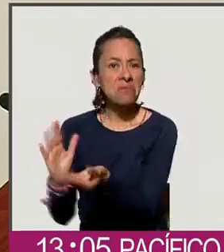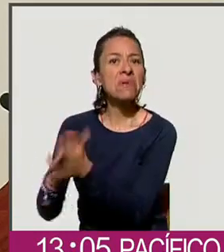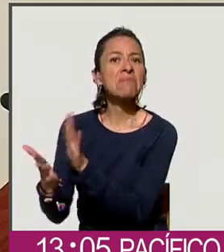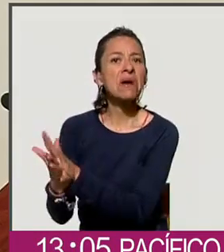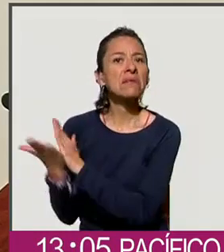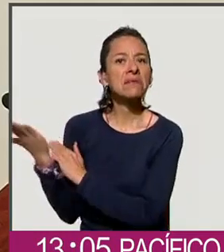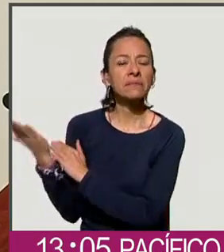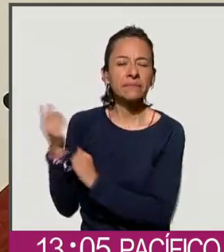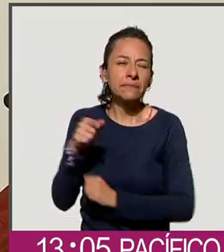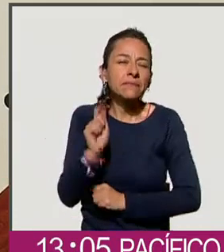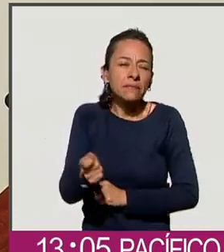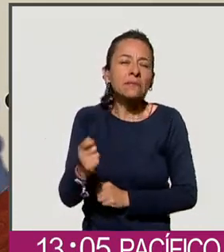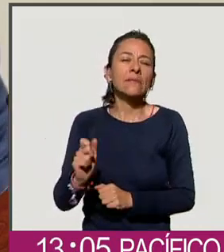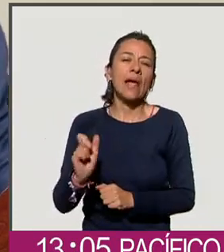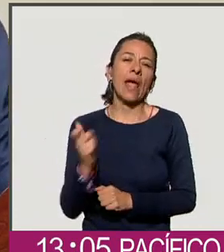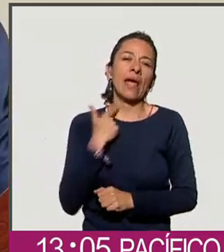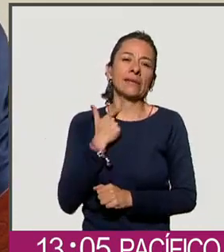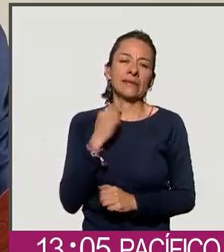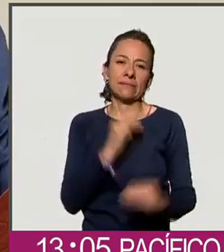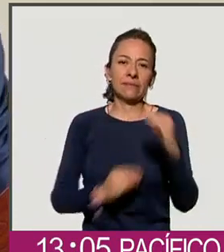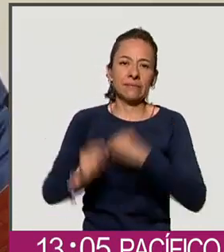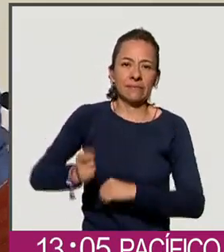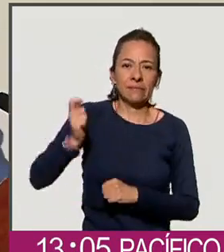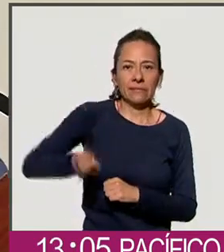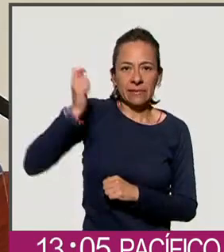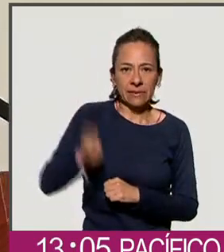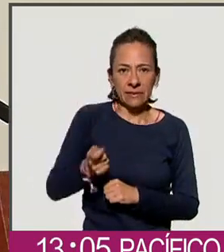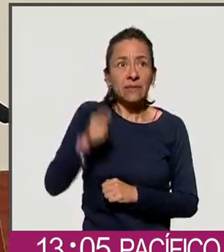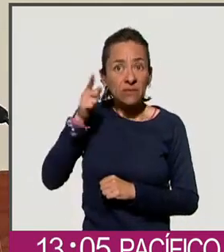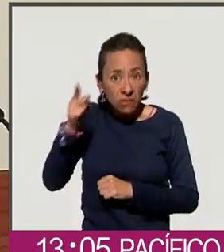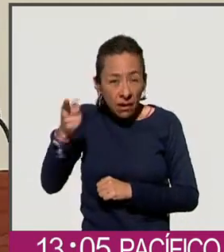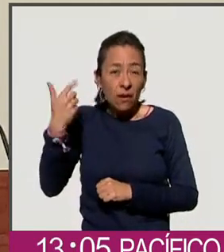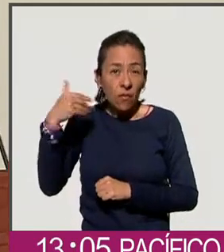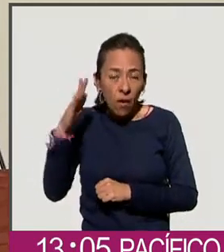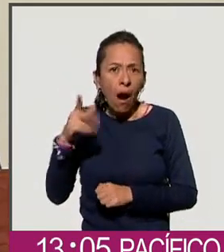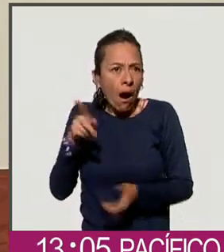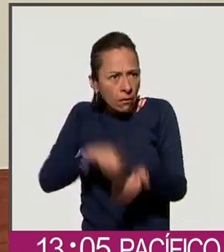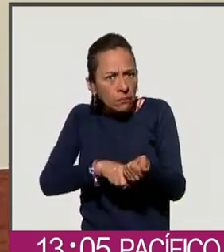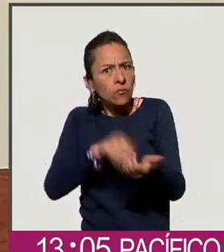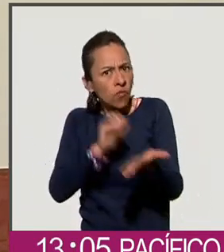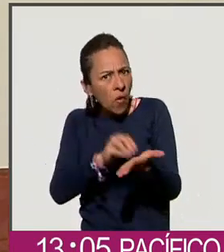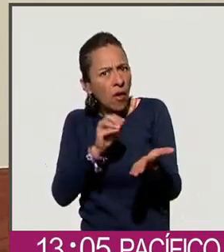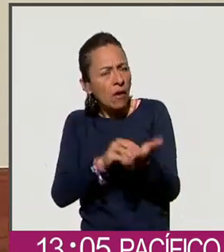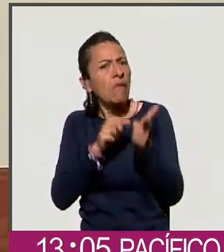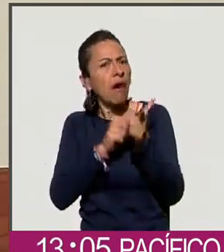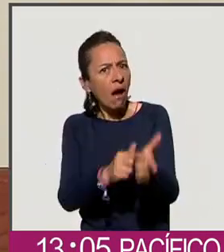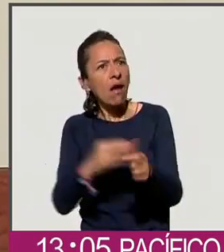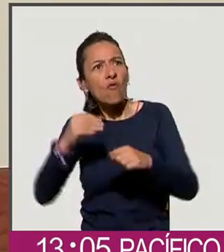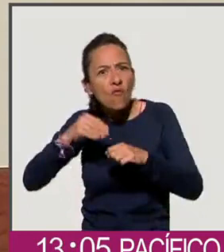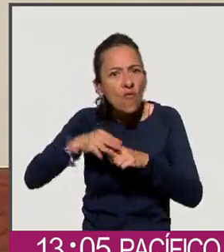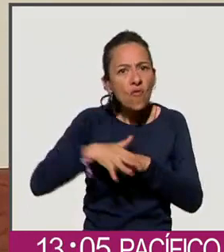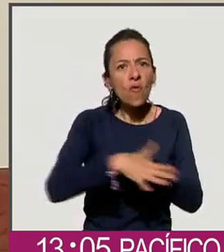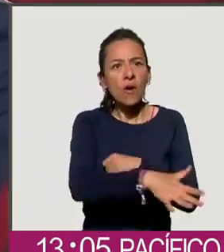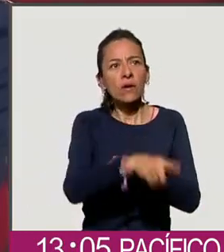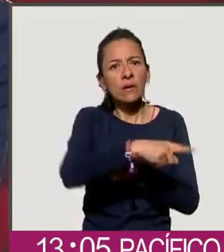un exministro de la Corte que sigue teniendo mucha influencia y sobre todo que pertenece